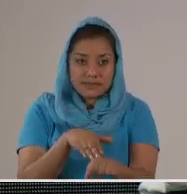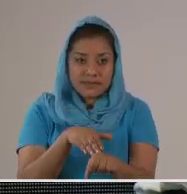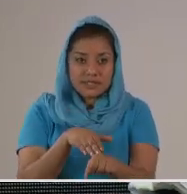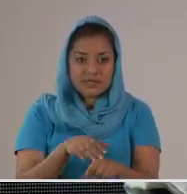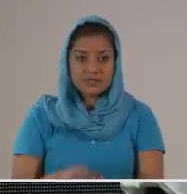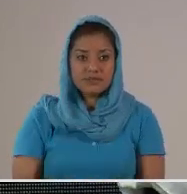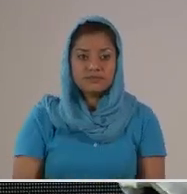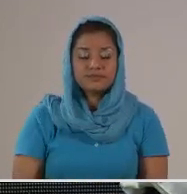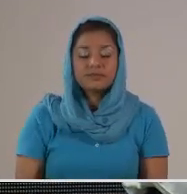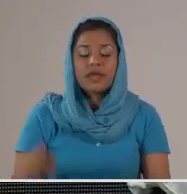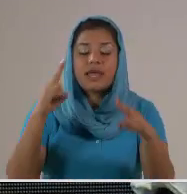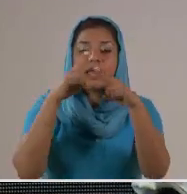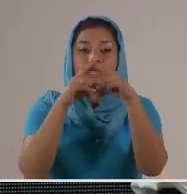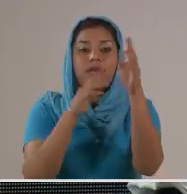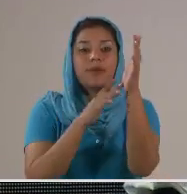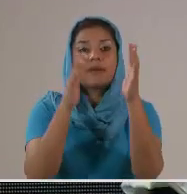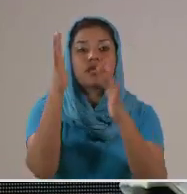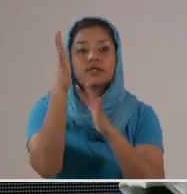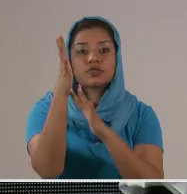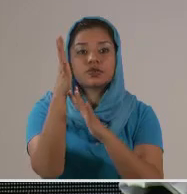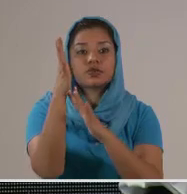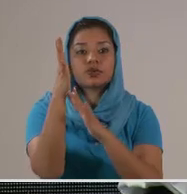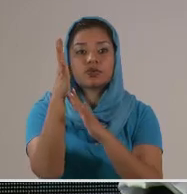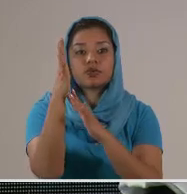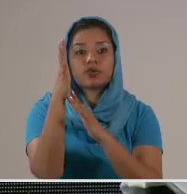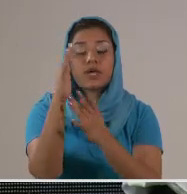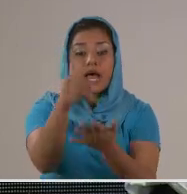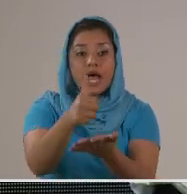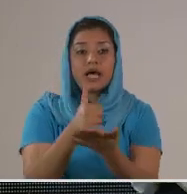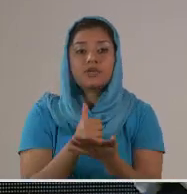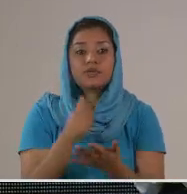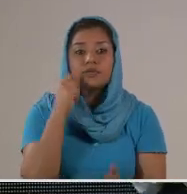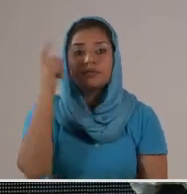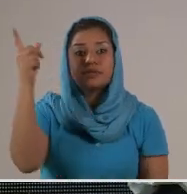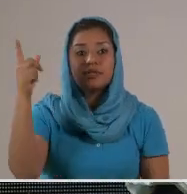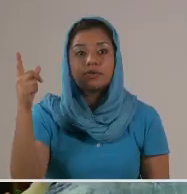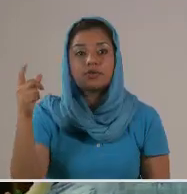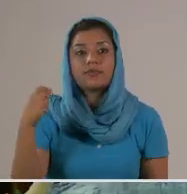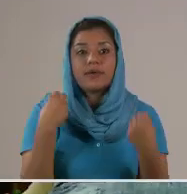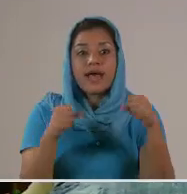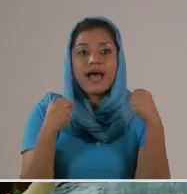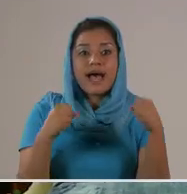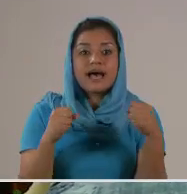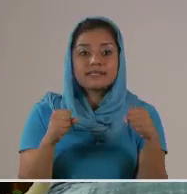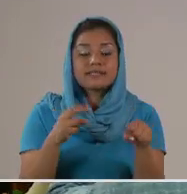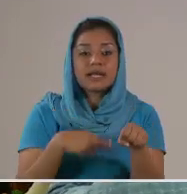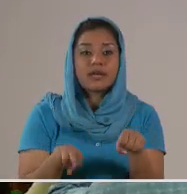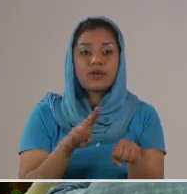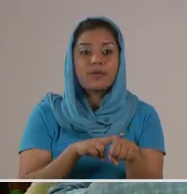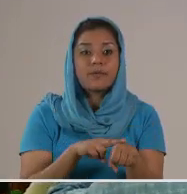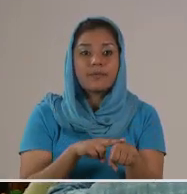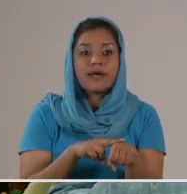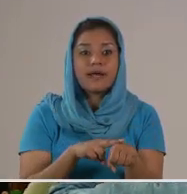discriminación en el nombre de Jesús Ayúdanos señor a ser comunes